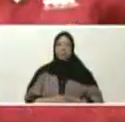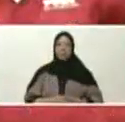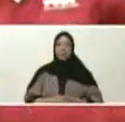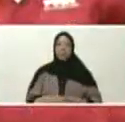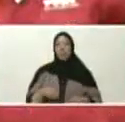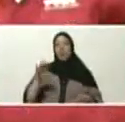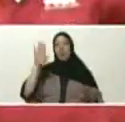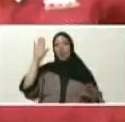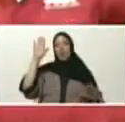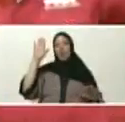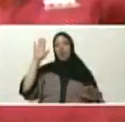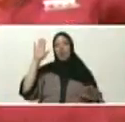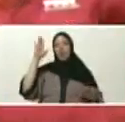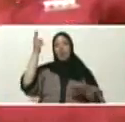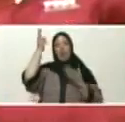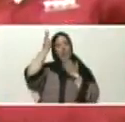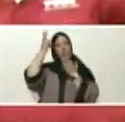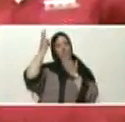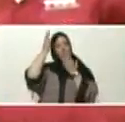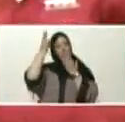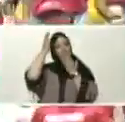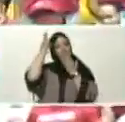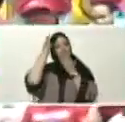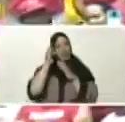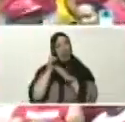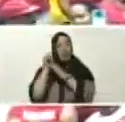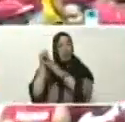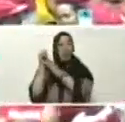juro por el gran cacique Guaycaipuro,